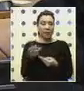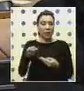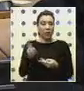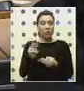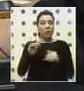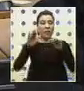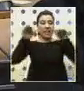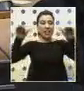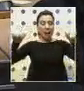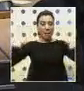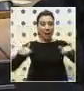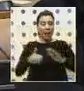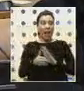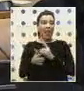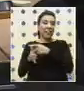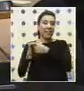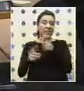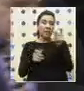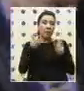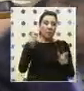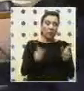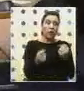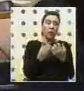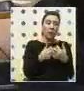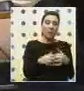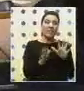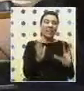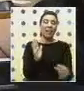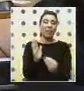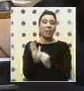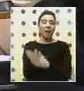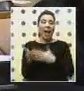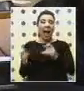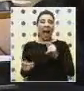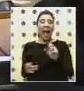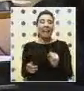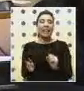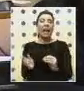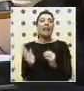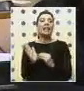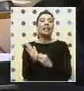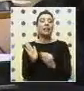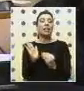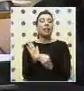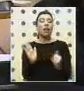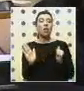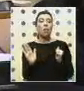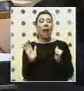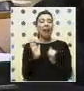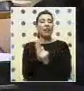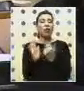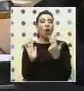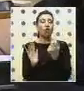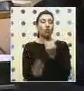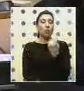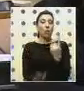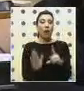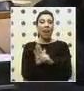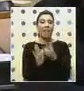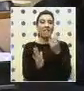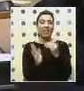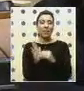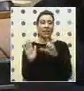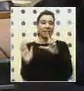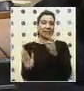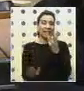para poder convocar a los distintos actores queden plasmadas en actas que cumplan con los requisitos del artículo 8, número 1 de la ley